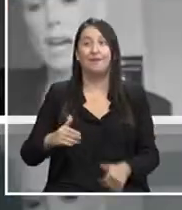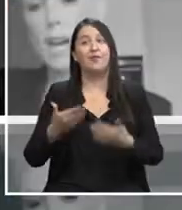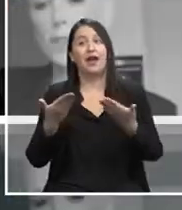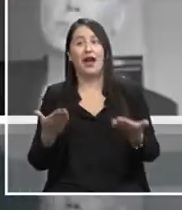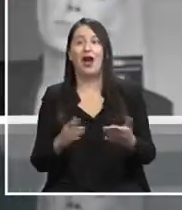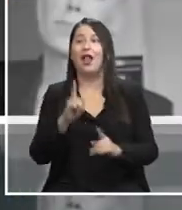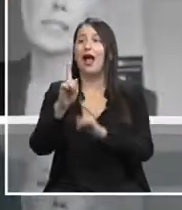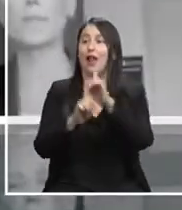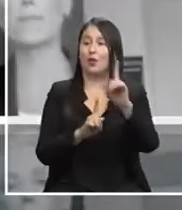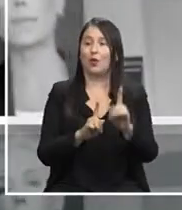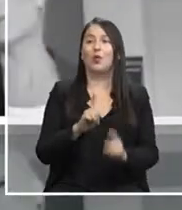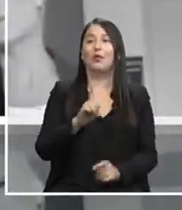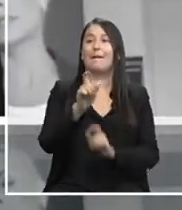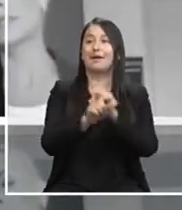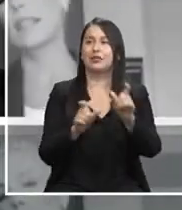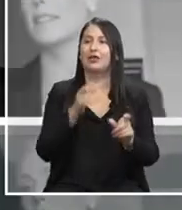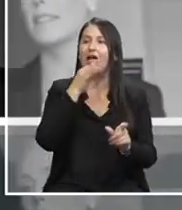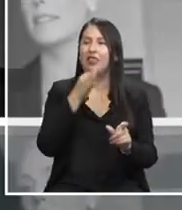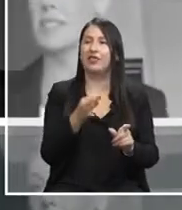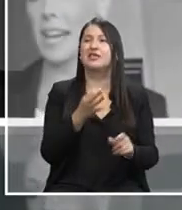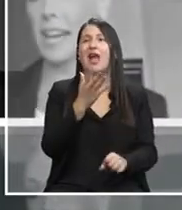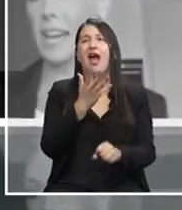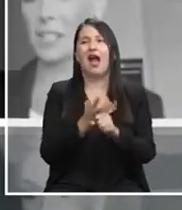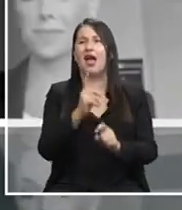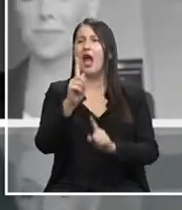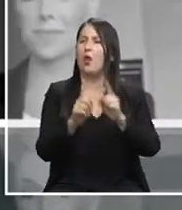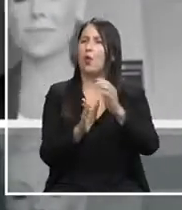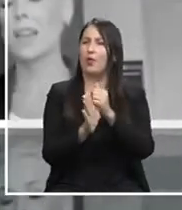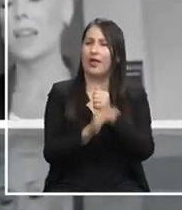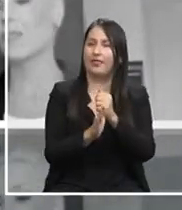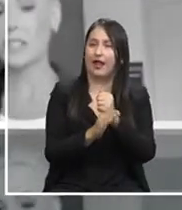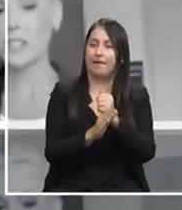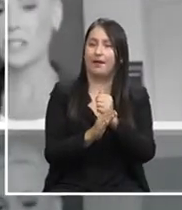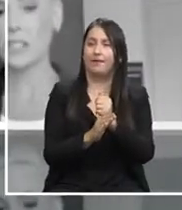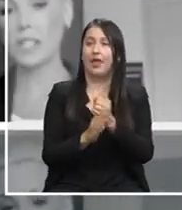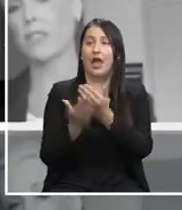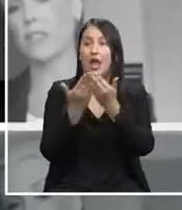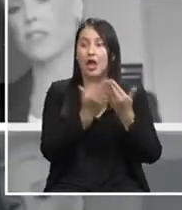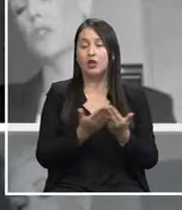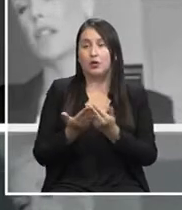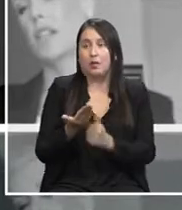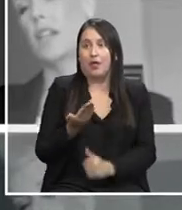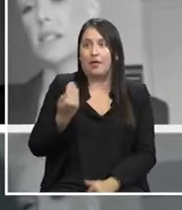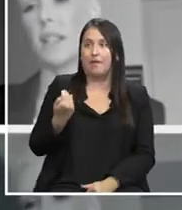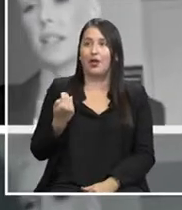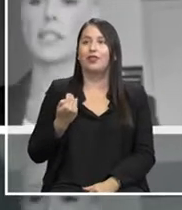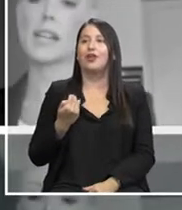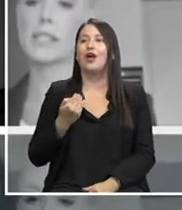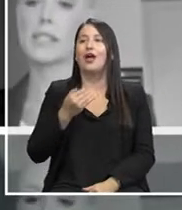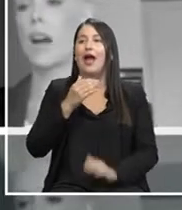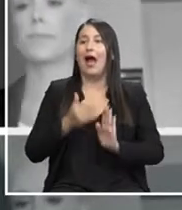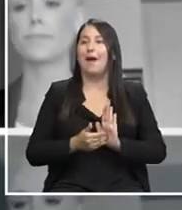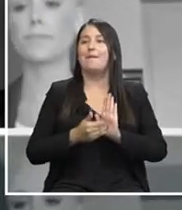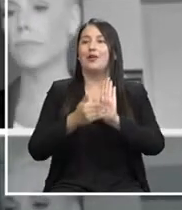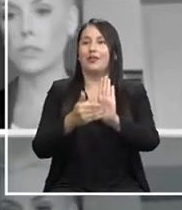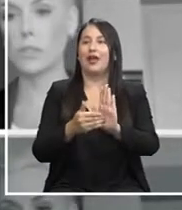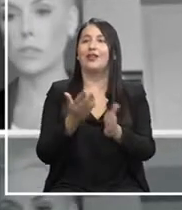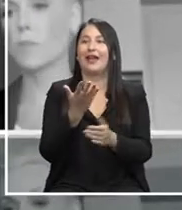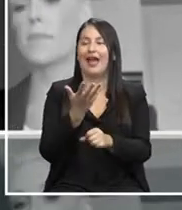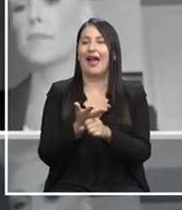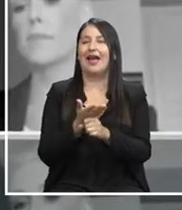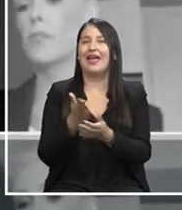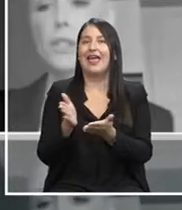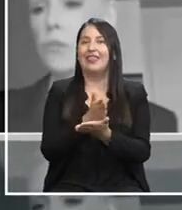algunas personas dirán que existe una trampa. Estudios recientes han demostrado que las dietas saludables son, a veces,